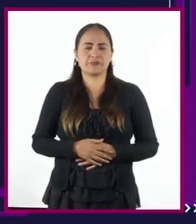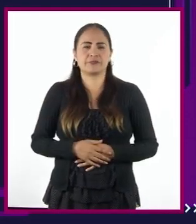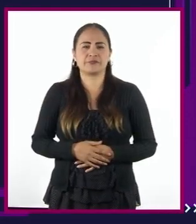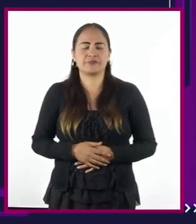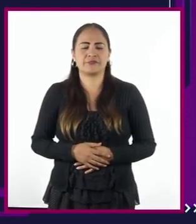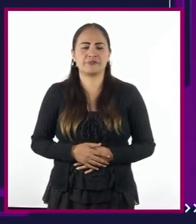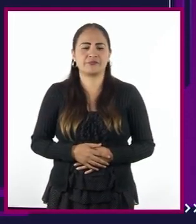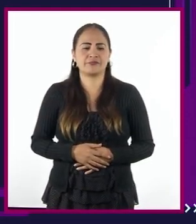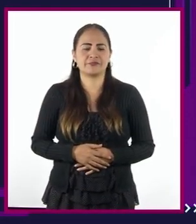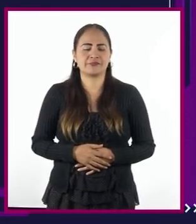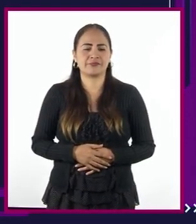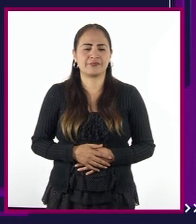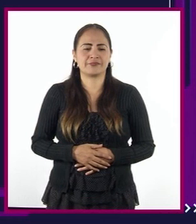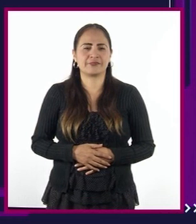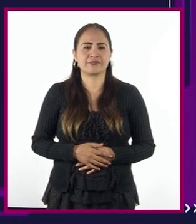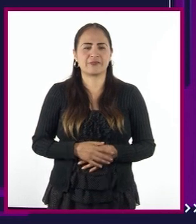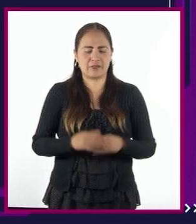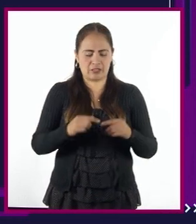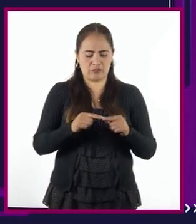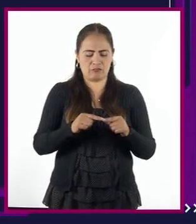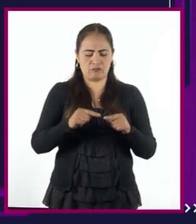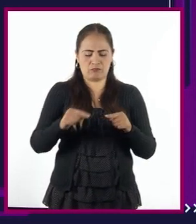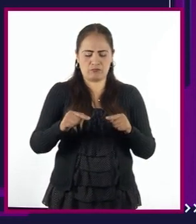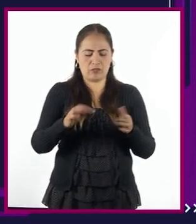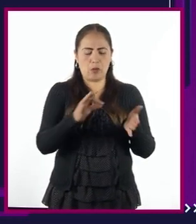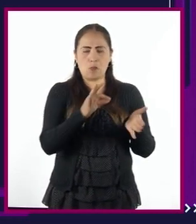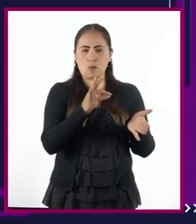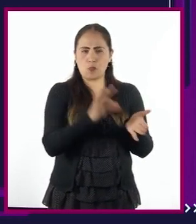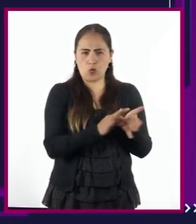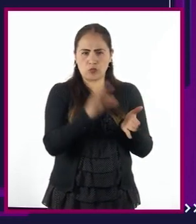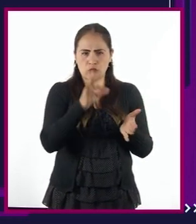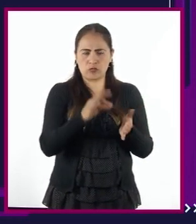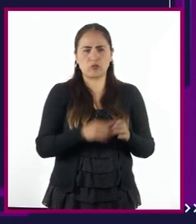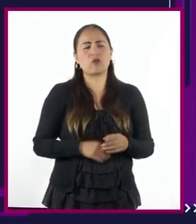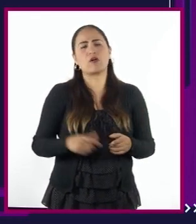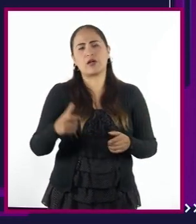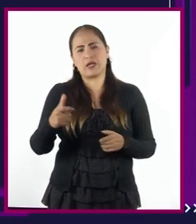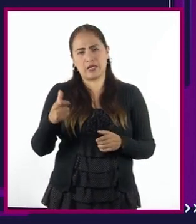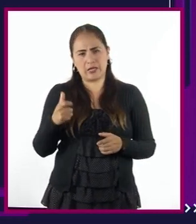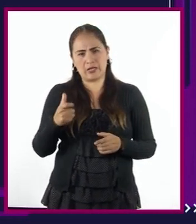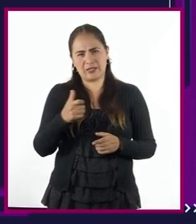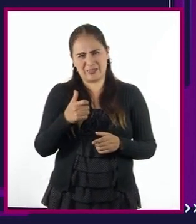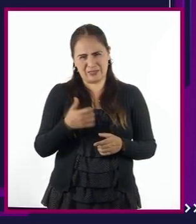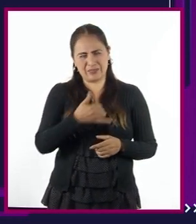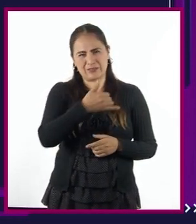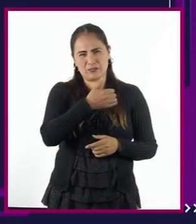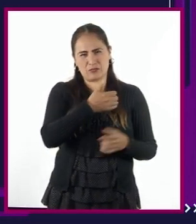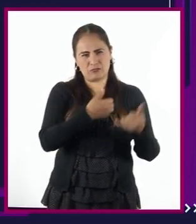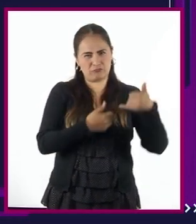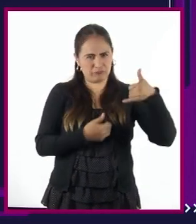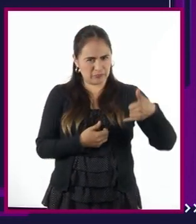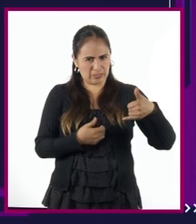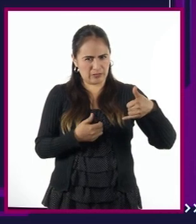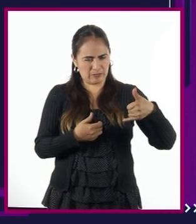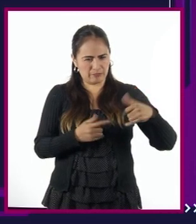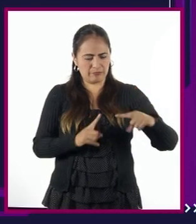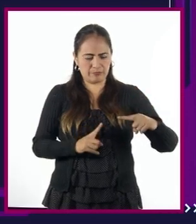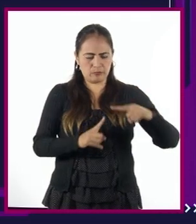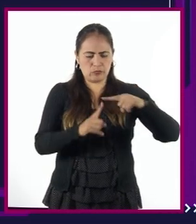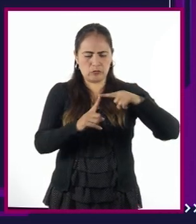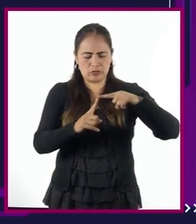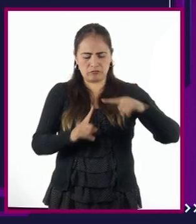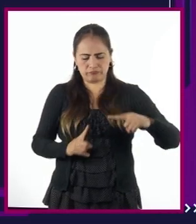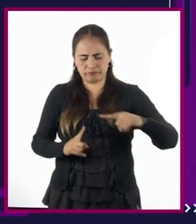los intervalos entre los datos, ya sean del eje X o del eje Y, van a variar de acuerdo a la información